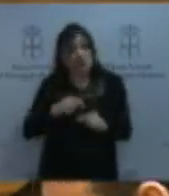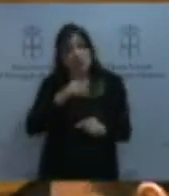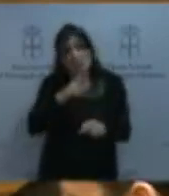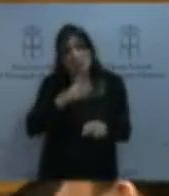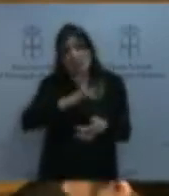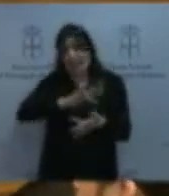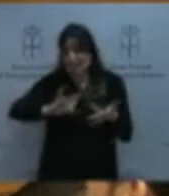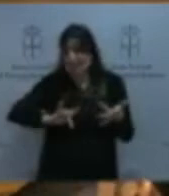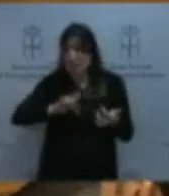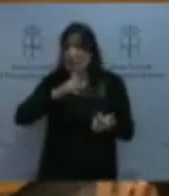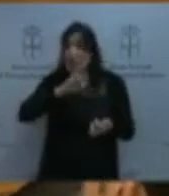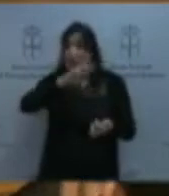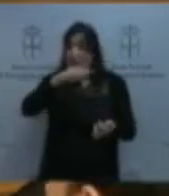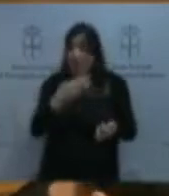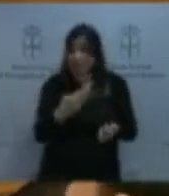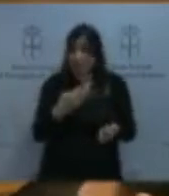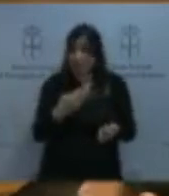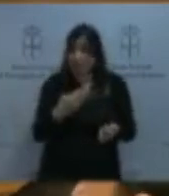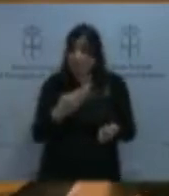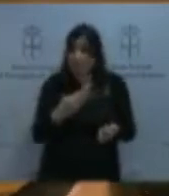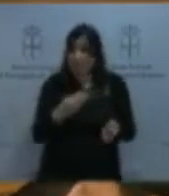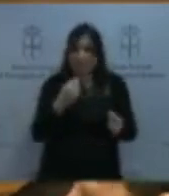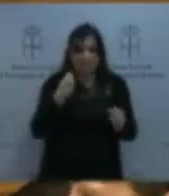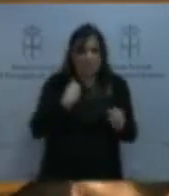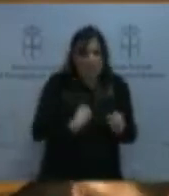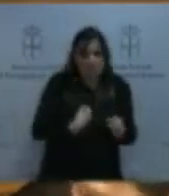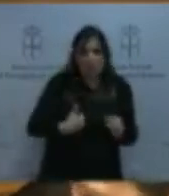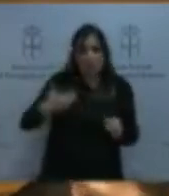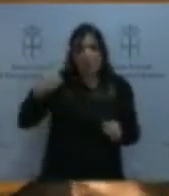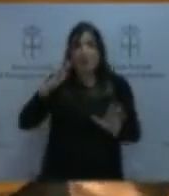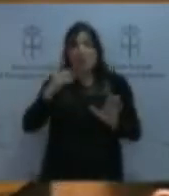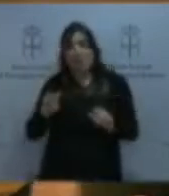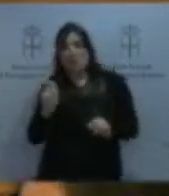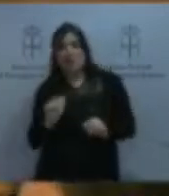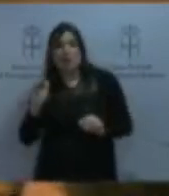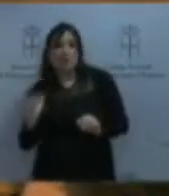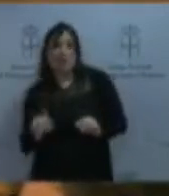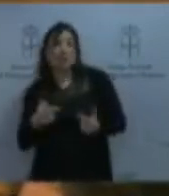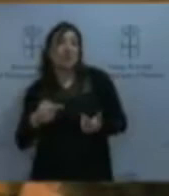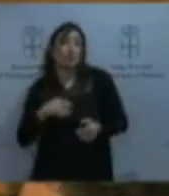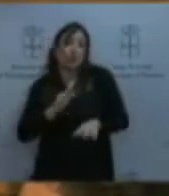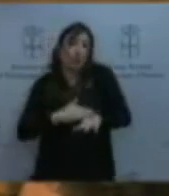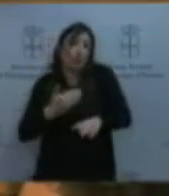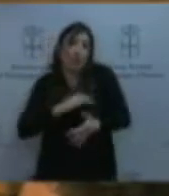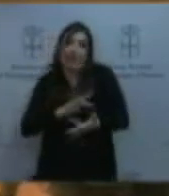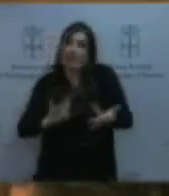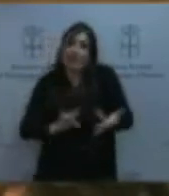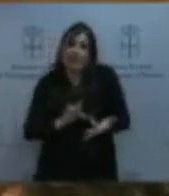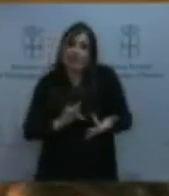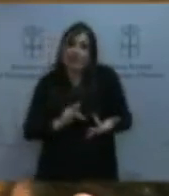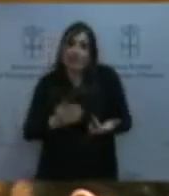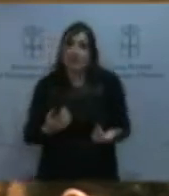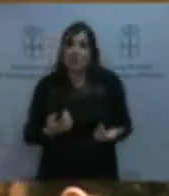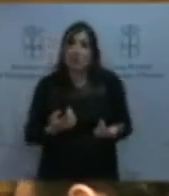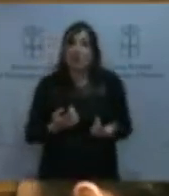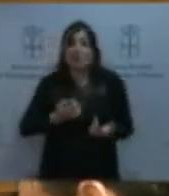la aportación salarial es menor, y eso es con consecuencias de una crisis que necesariamente deberíamos de intentar reconducir.